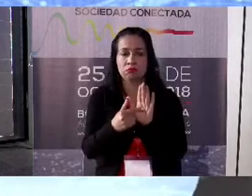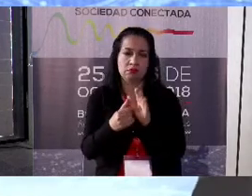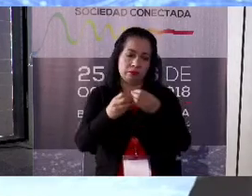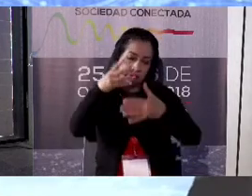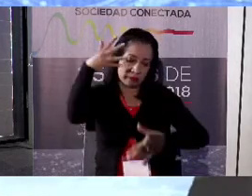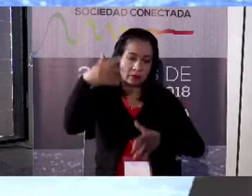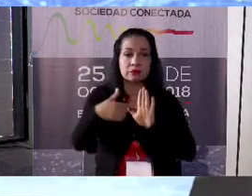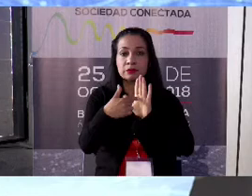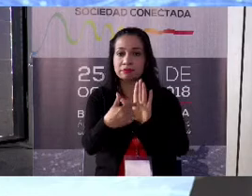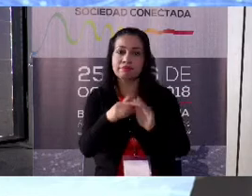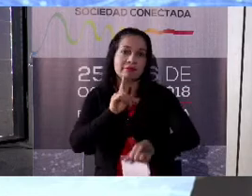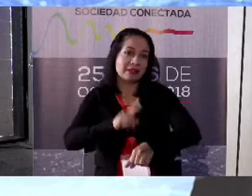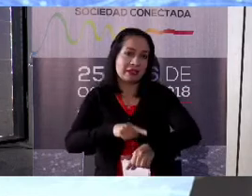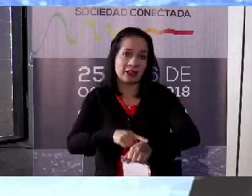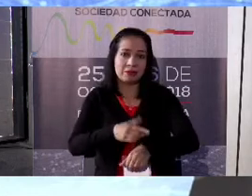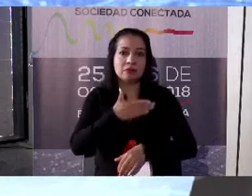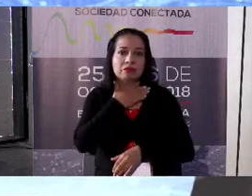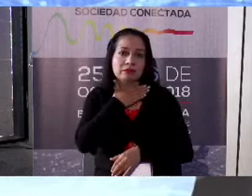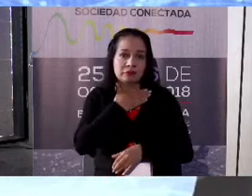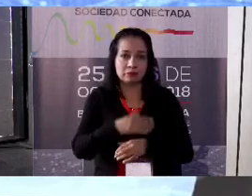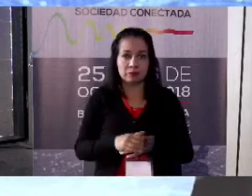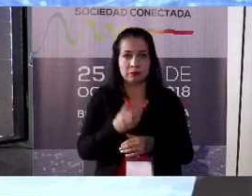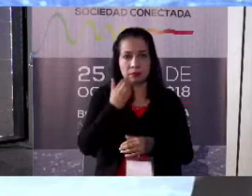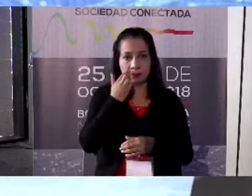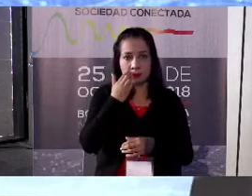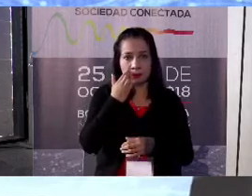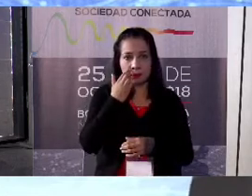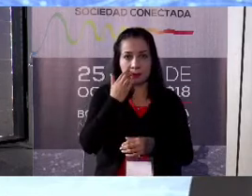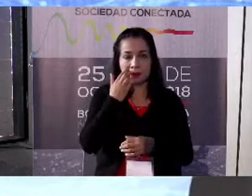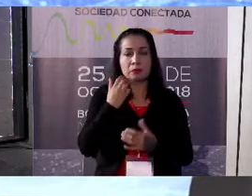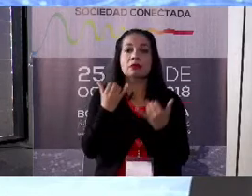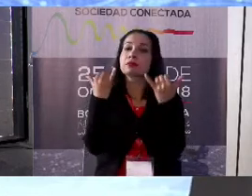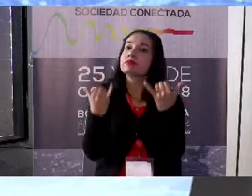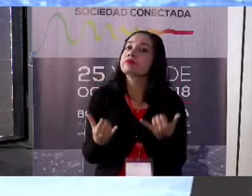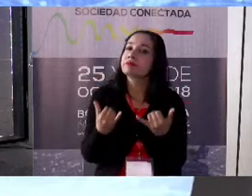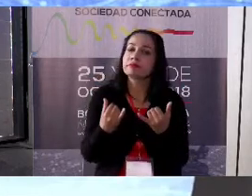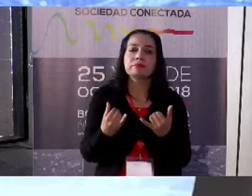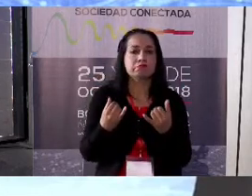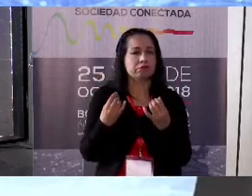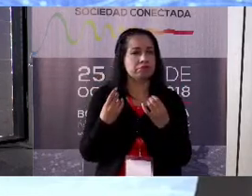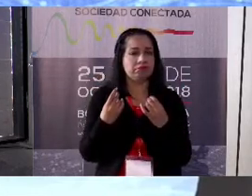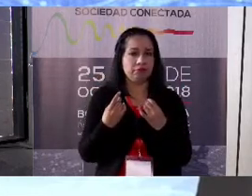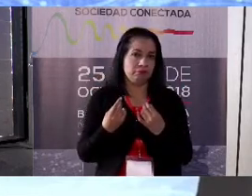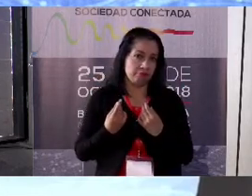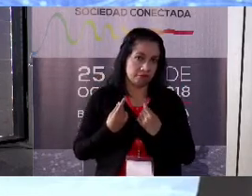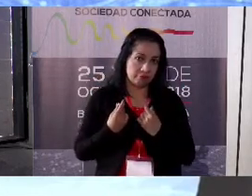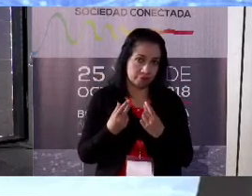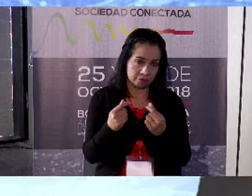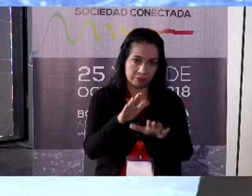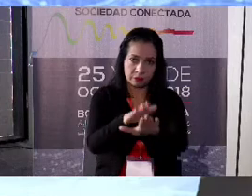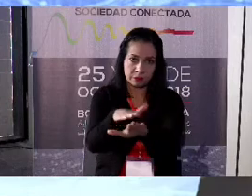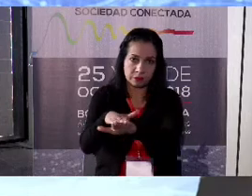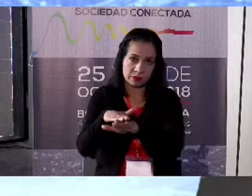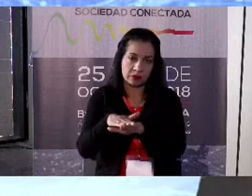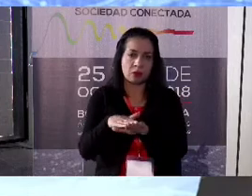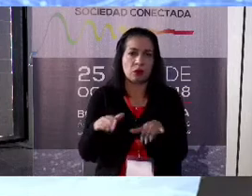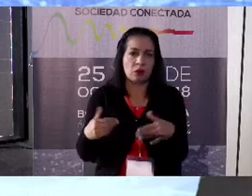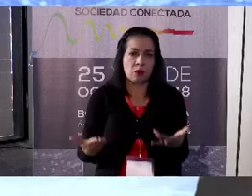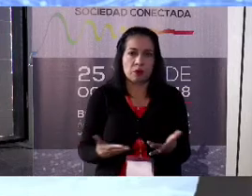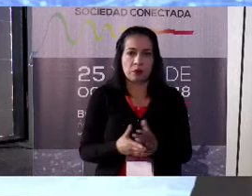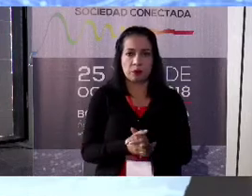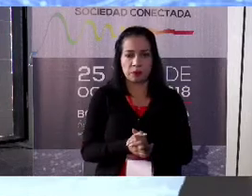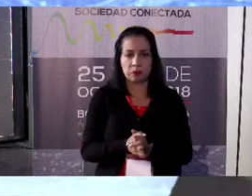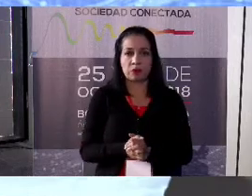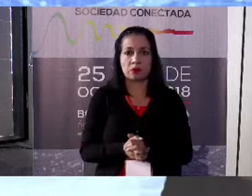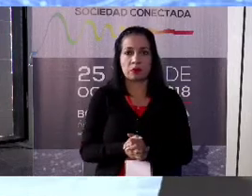tiempo eh voy a ir rápidamente entonces viendo